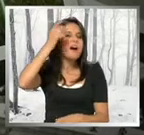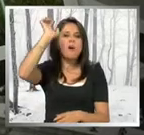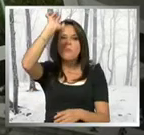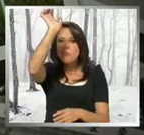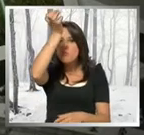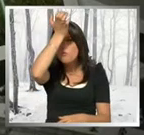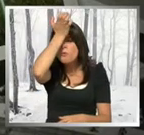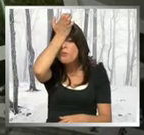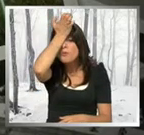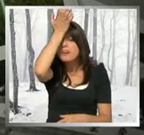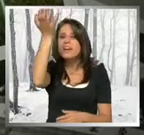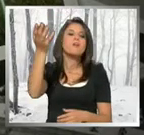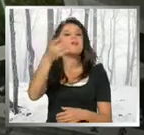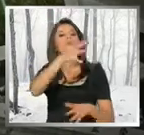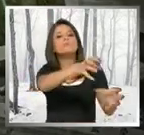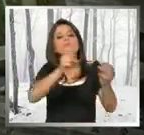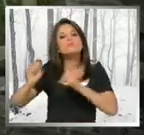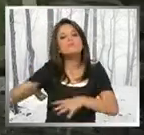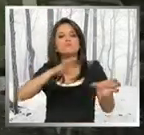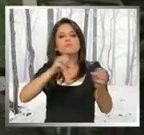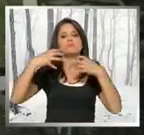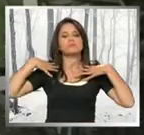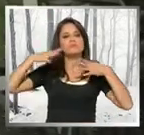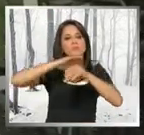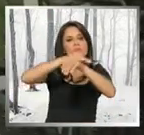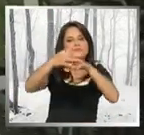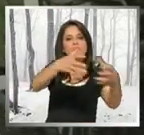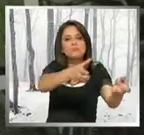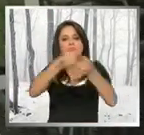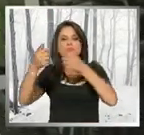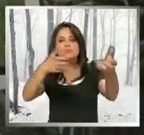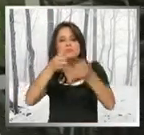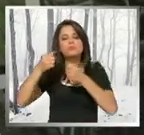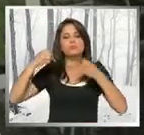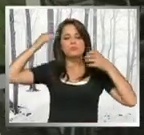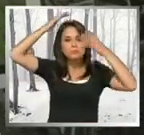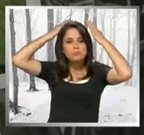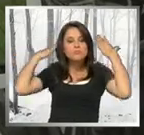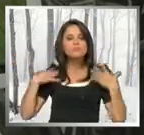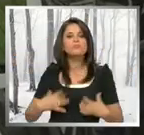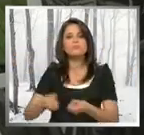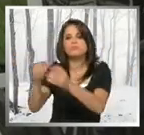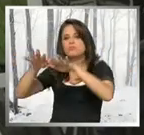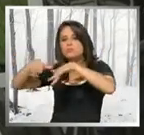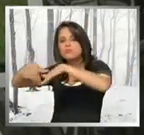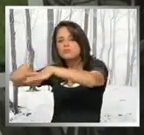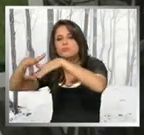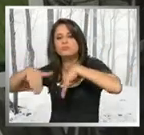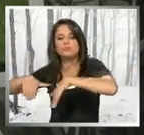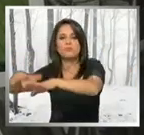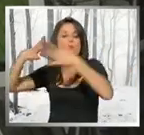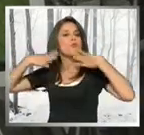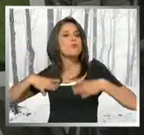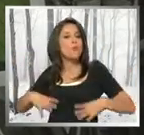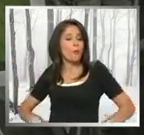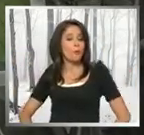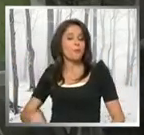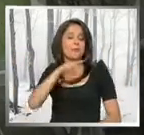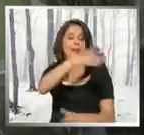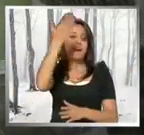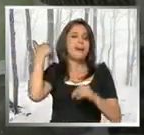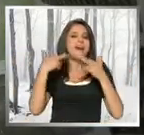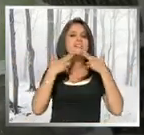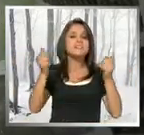se trasquilaban y se utilizaba su lana para confeccionar ropa. Está en la colonia, en la delegación Benito Juárez,